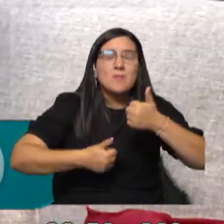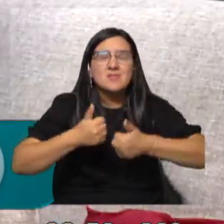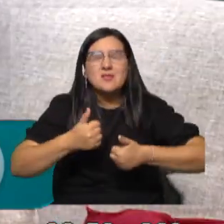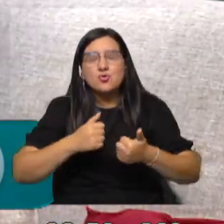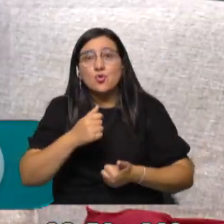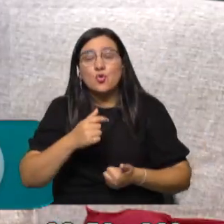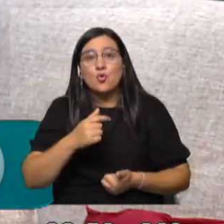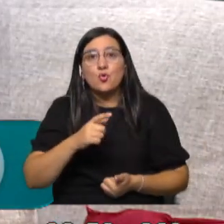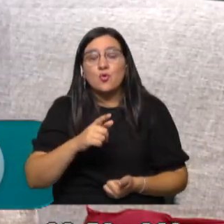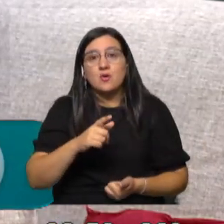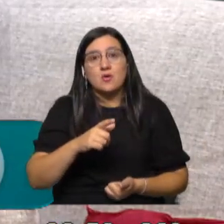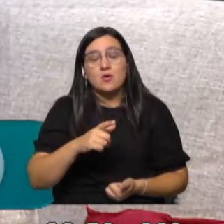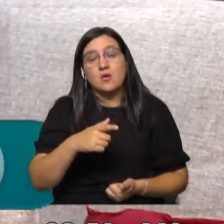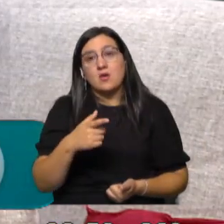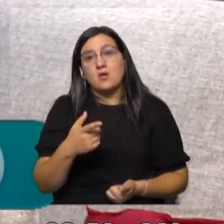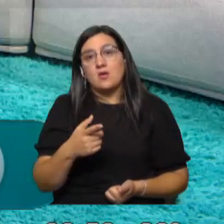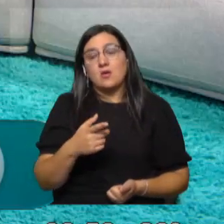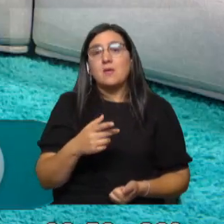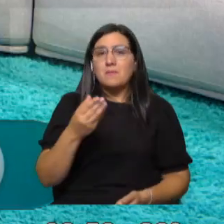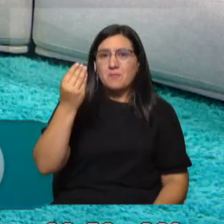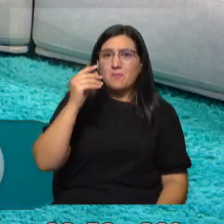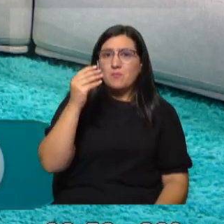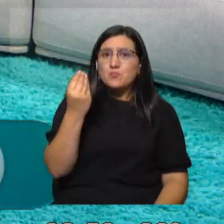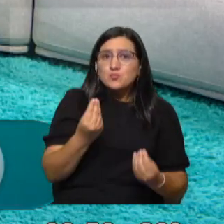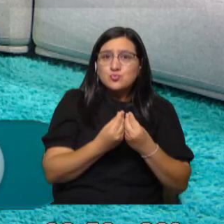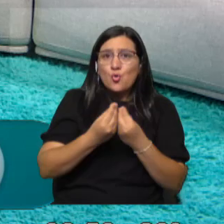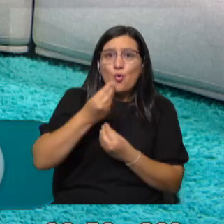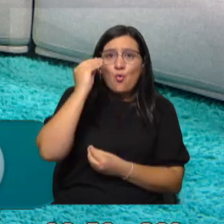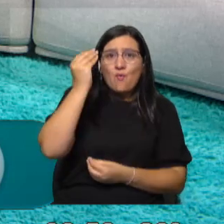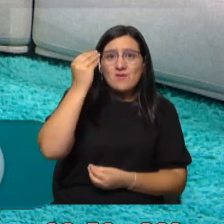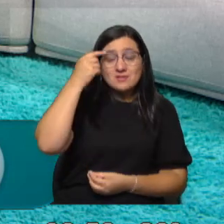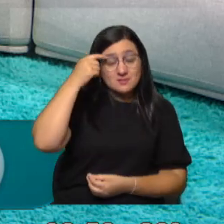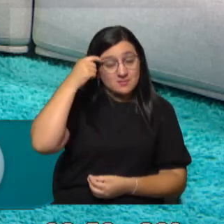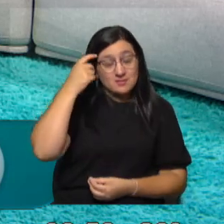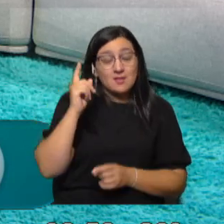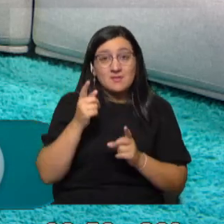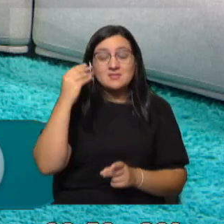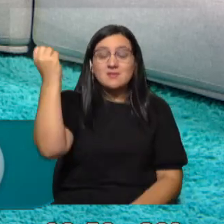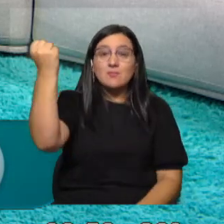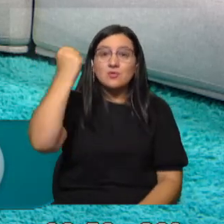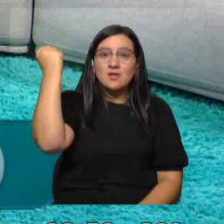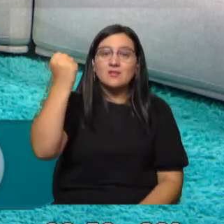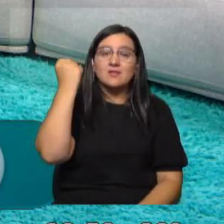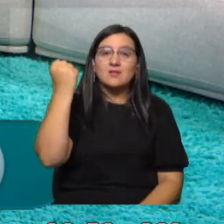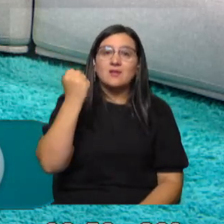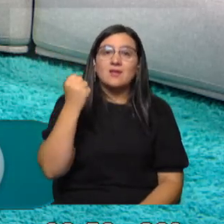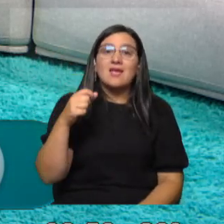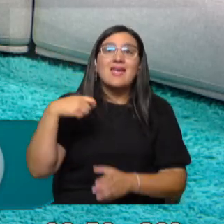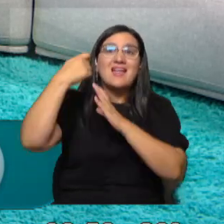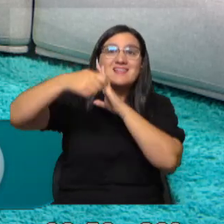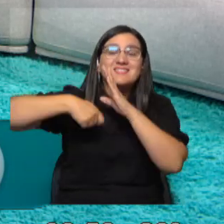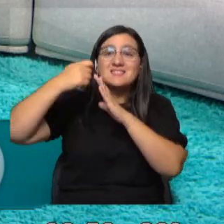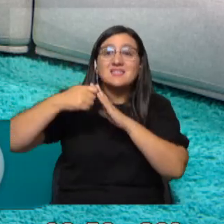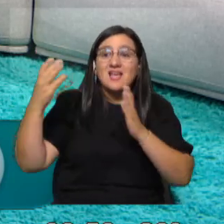grandes tanques americanos. Claro, gente joven y digo algo que es importante, el cine genera mano de obra directa